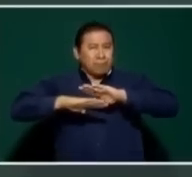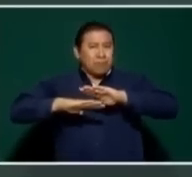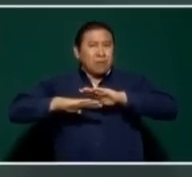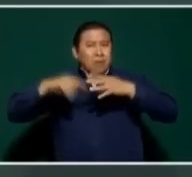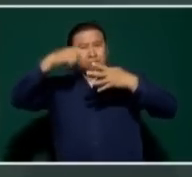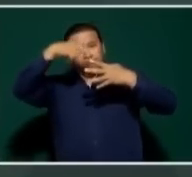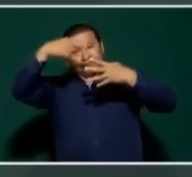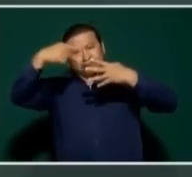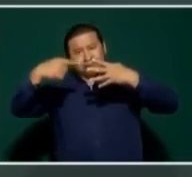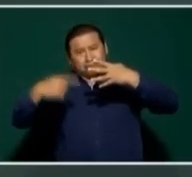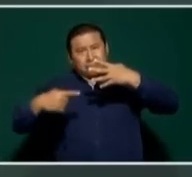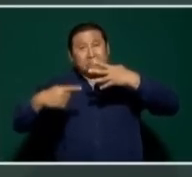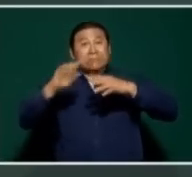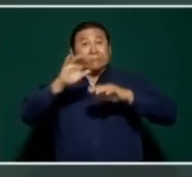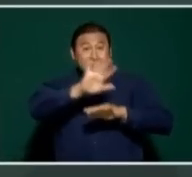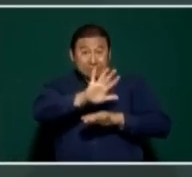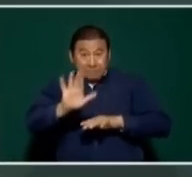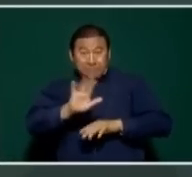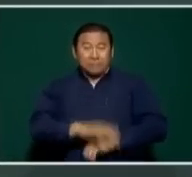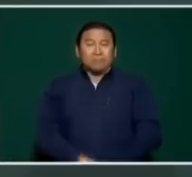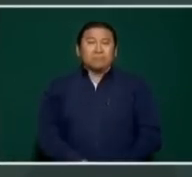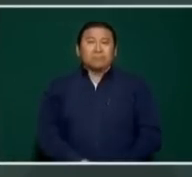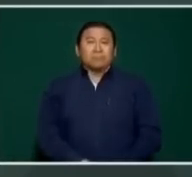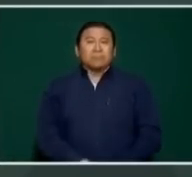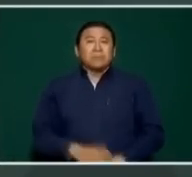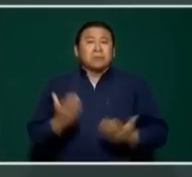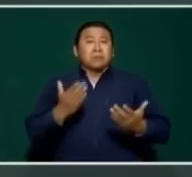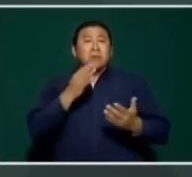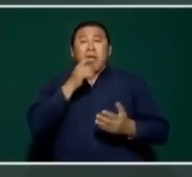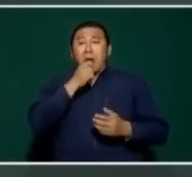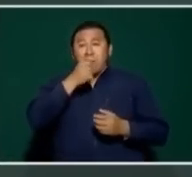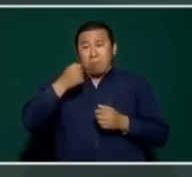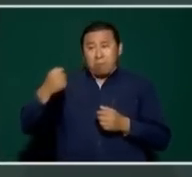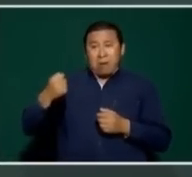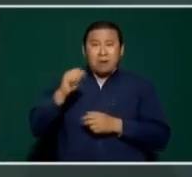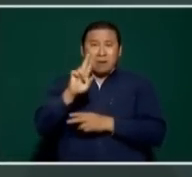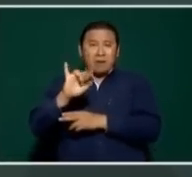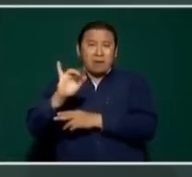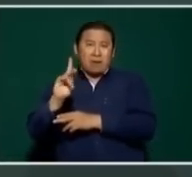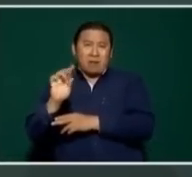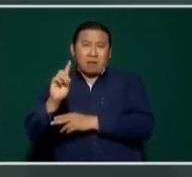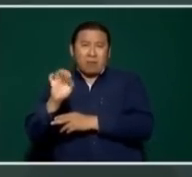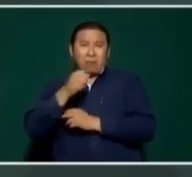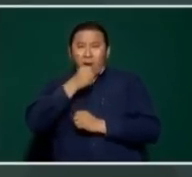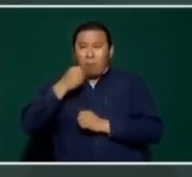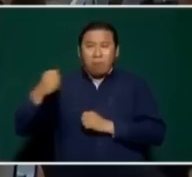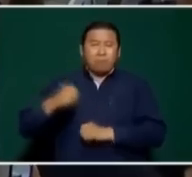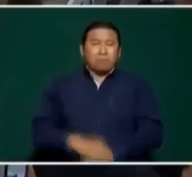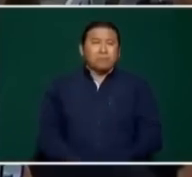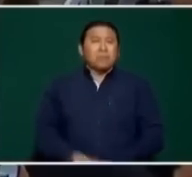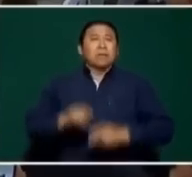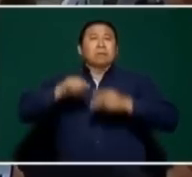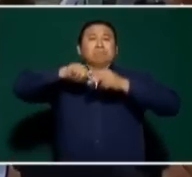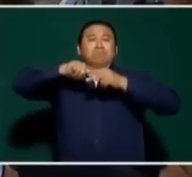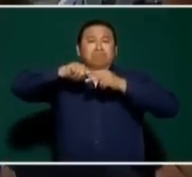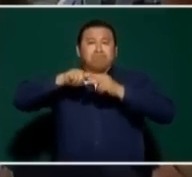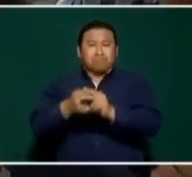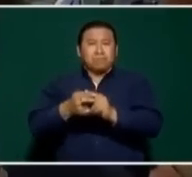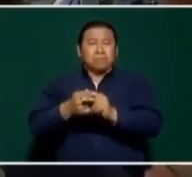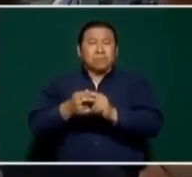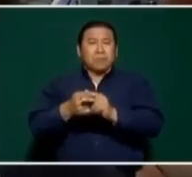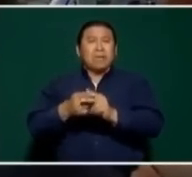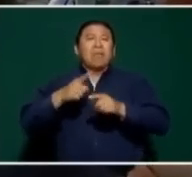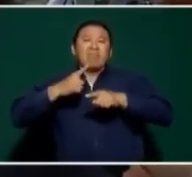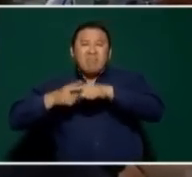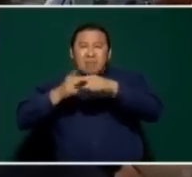modo que si les parece, le damos la palabra a Ricardo para que empecemos con el quién